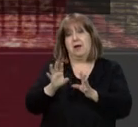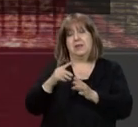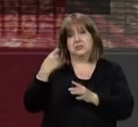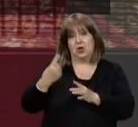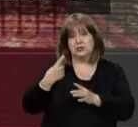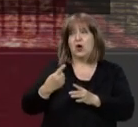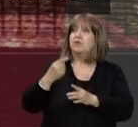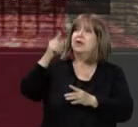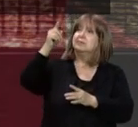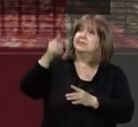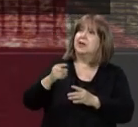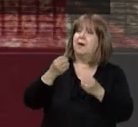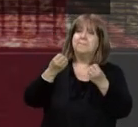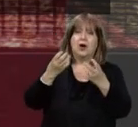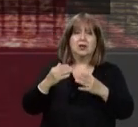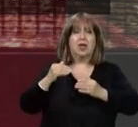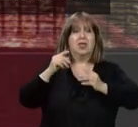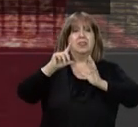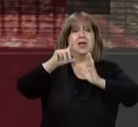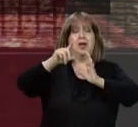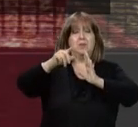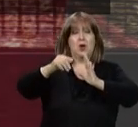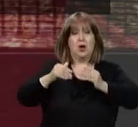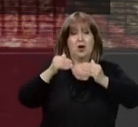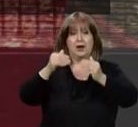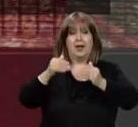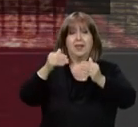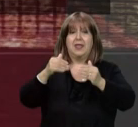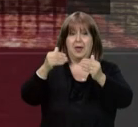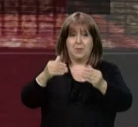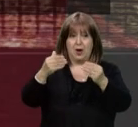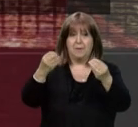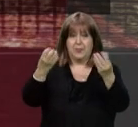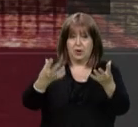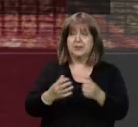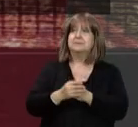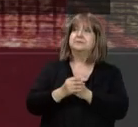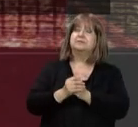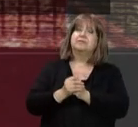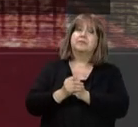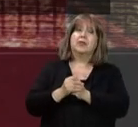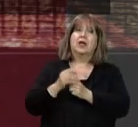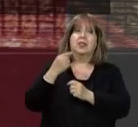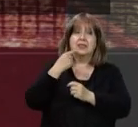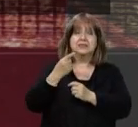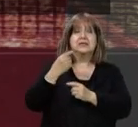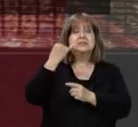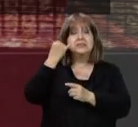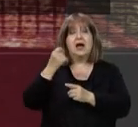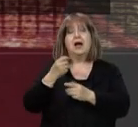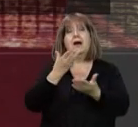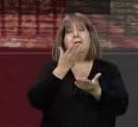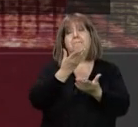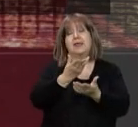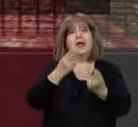Bueno, básicamente, estos ítems, estas causas que te ponemos en pantalla, Gise. Bueno, ahí está. Planteos de